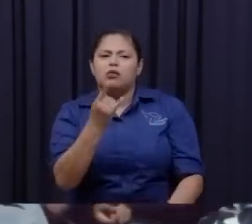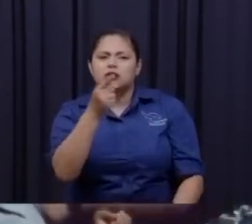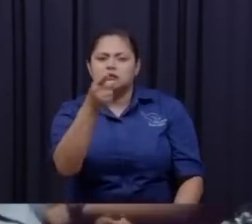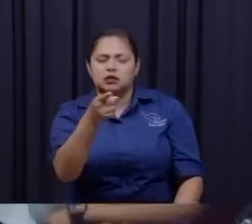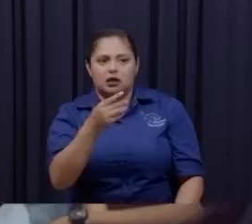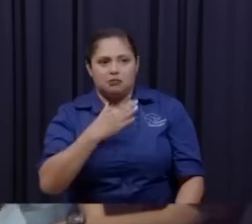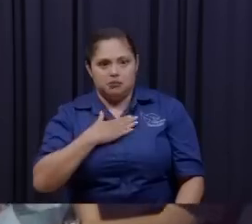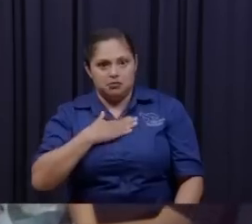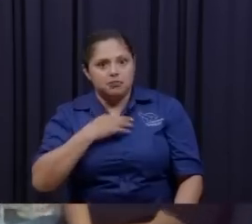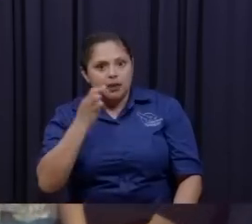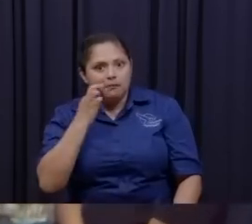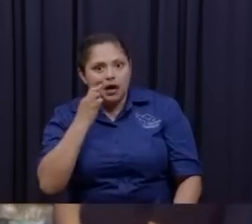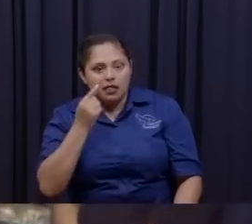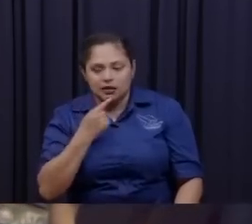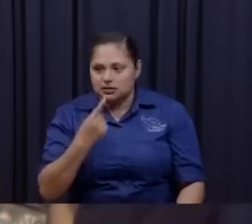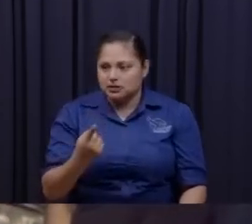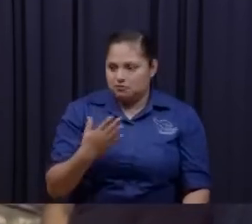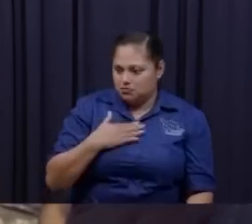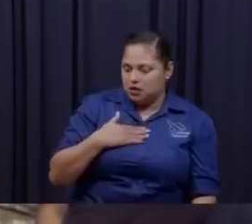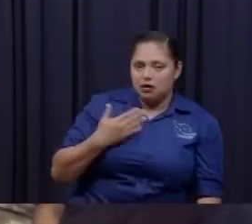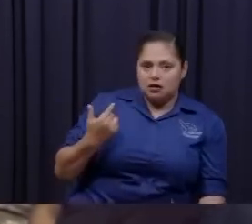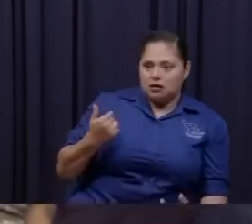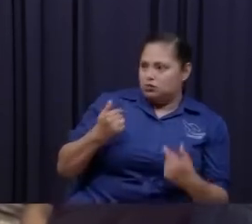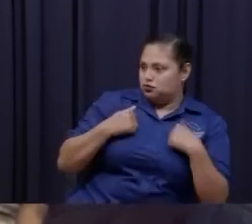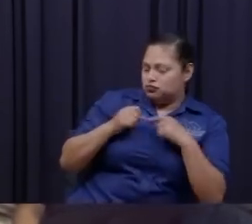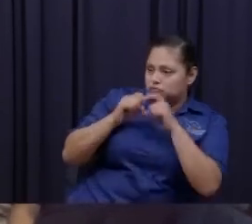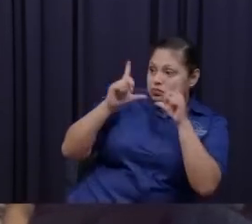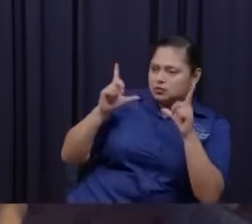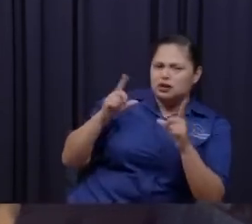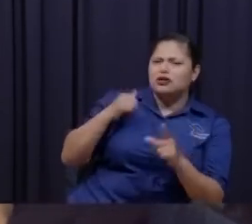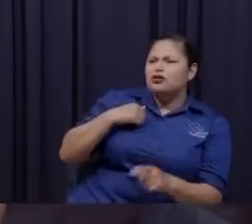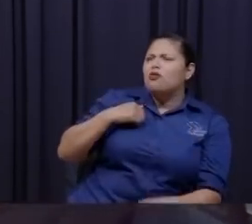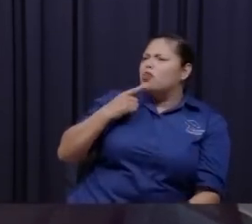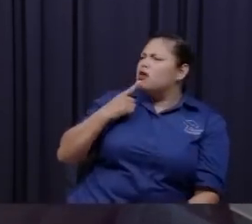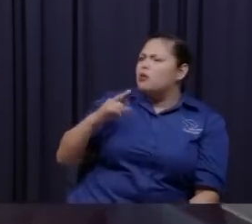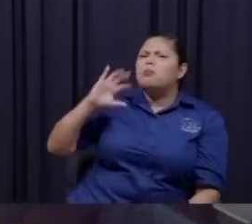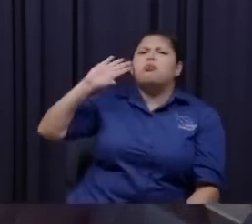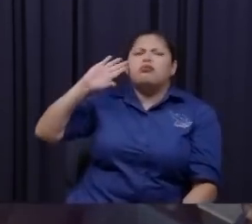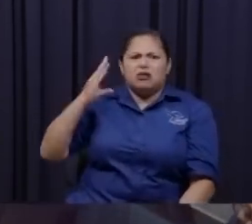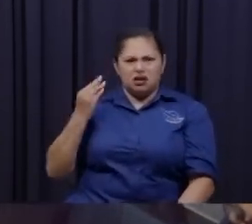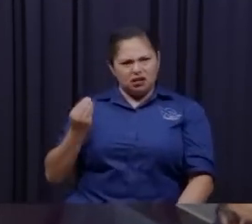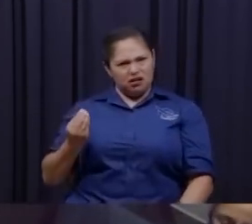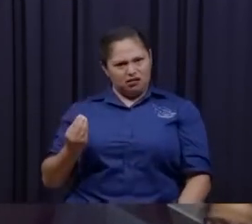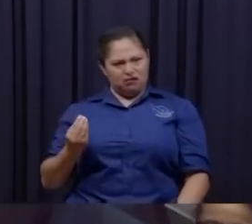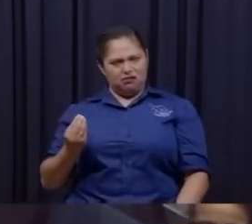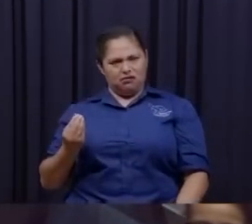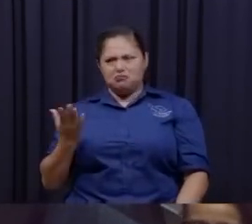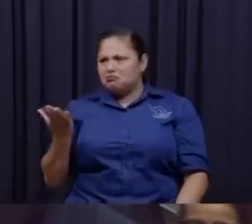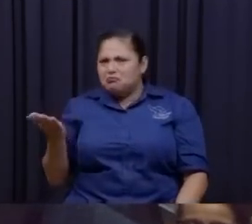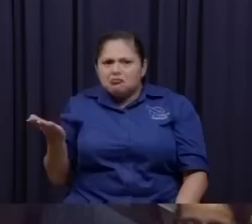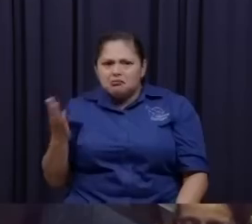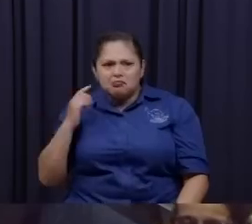Me dijo él a mí. Y papá, ¿y por qué le digo yo? Ya me había ministrado el Señor, hermano.